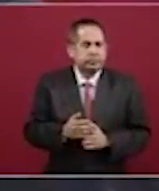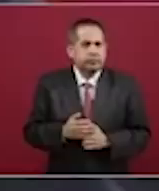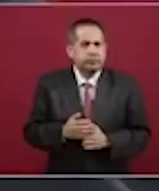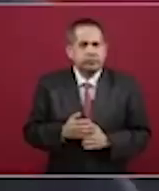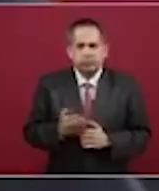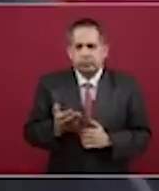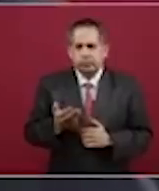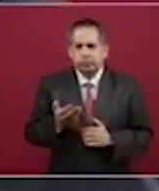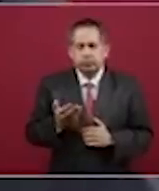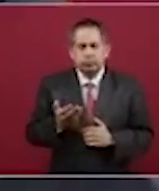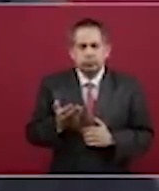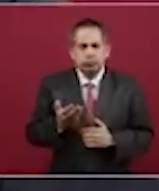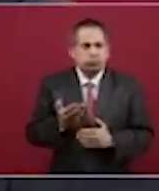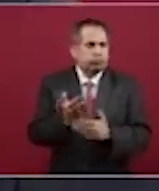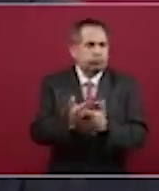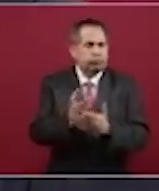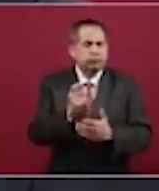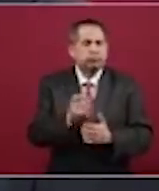que,